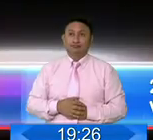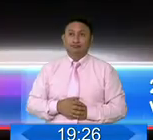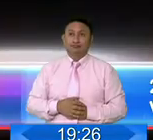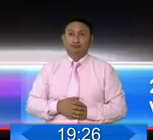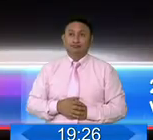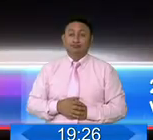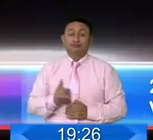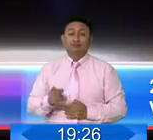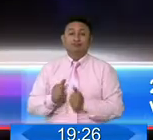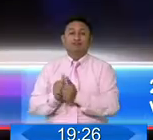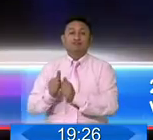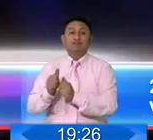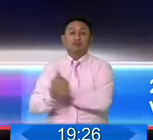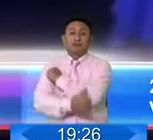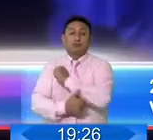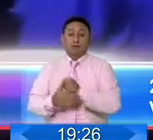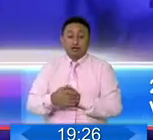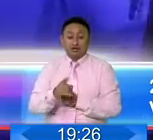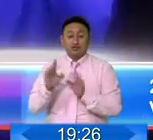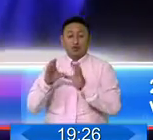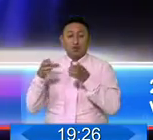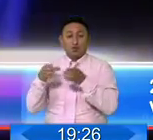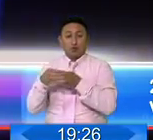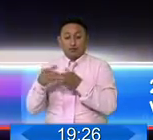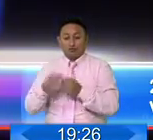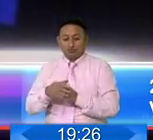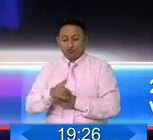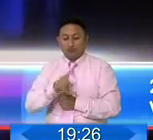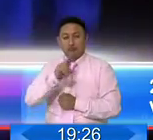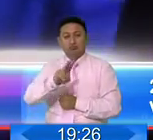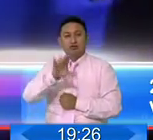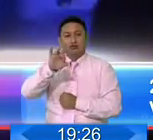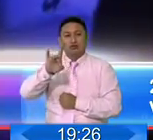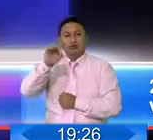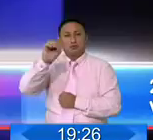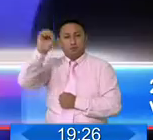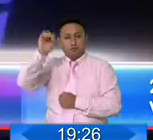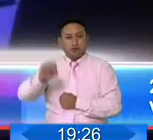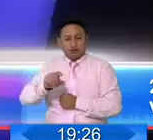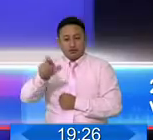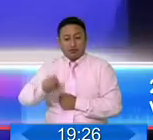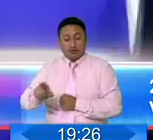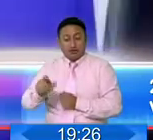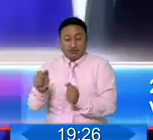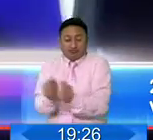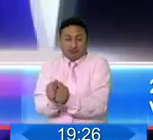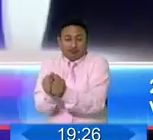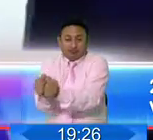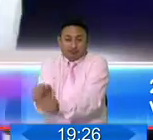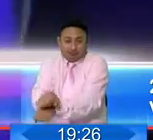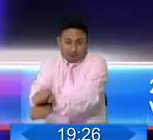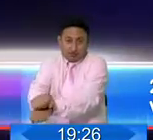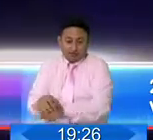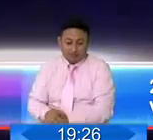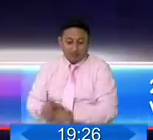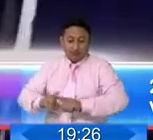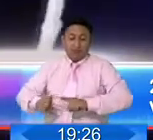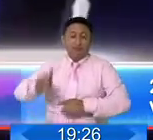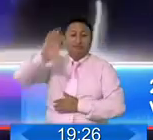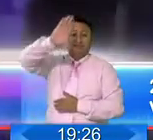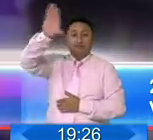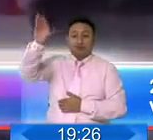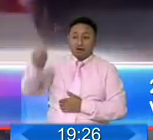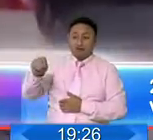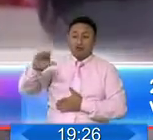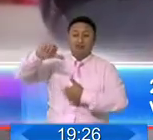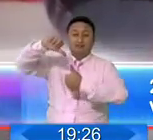En cada país, este sector de la población representa el 28% de las víctimas. Sin embargo, en África,